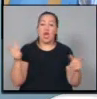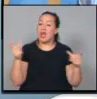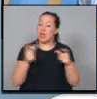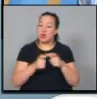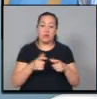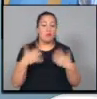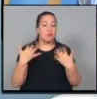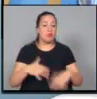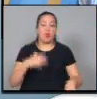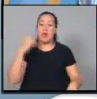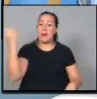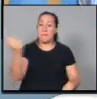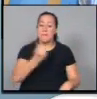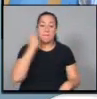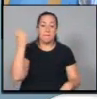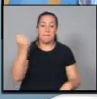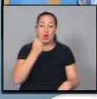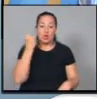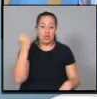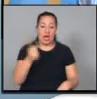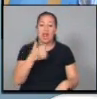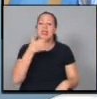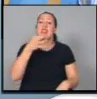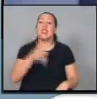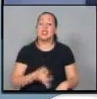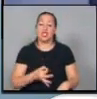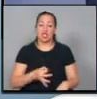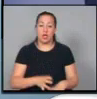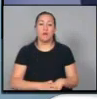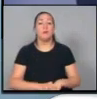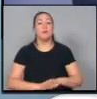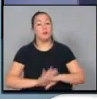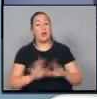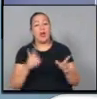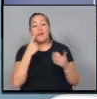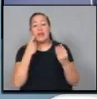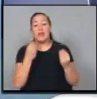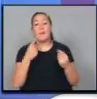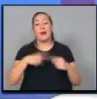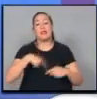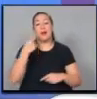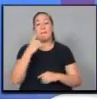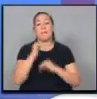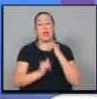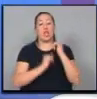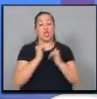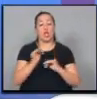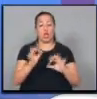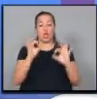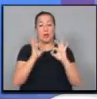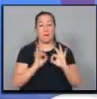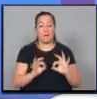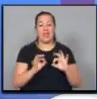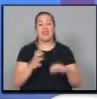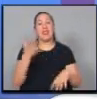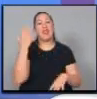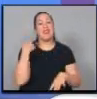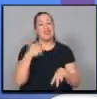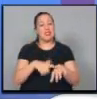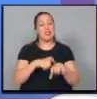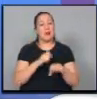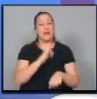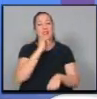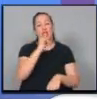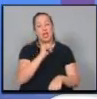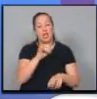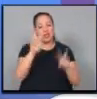reunión importante que puede ser decisiva. Bueno, ahí está, vamos a ver qué pasa. Mañana te contamos todos los detalles. Y habíamos planteado tempranito tema limones,